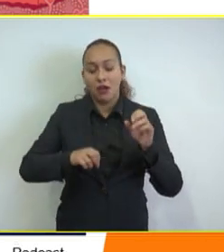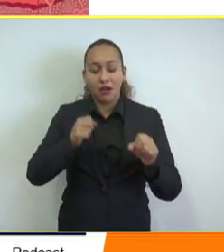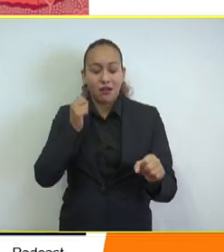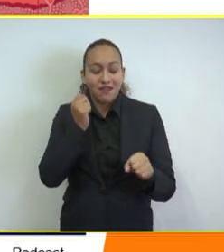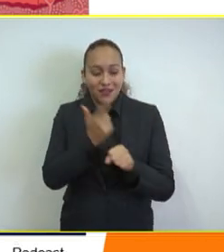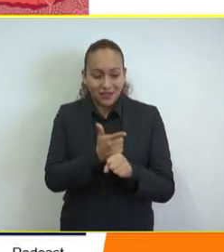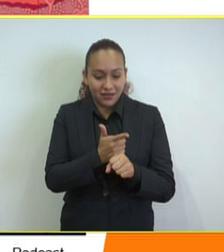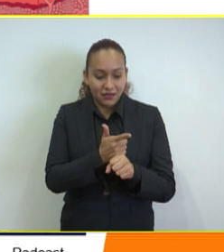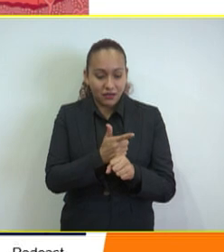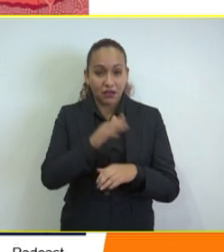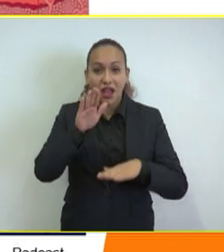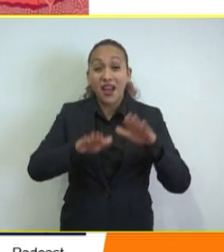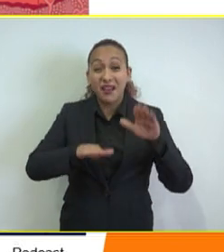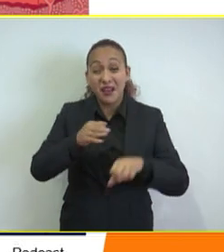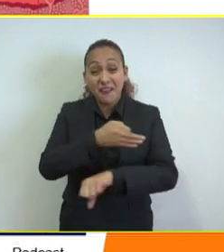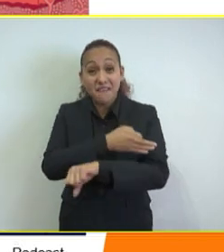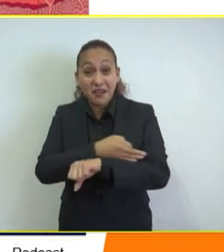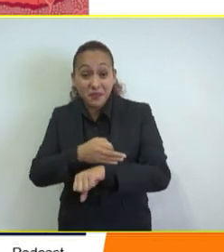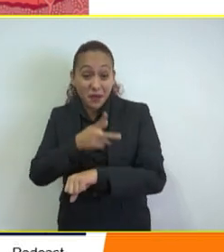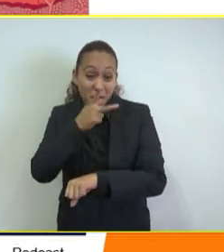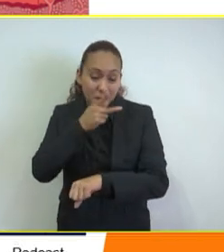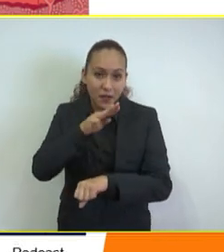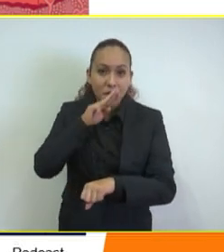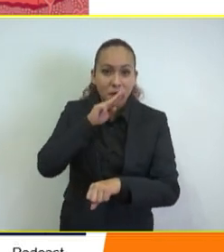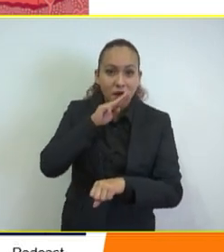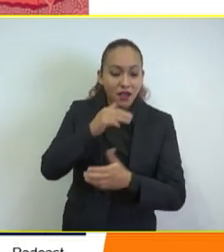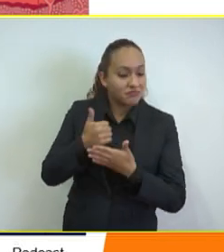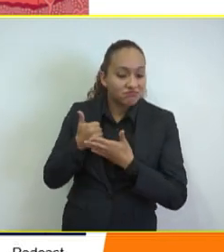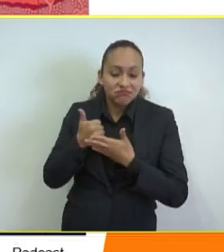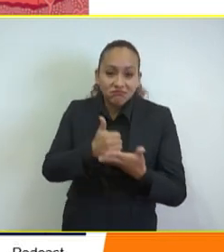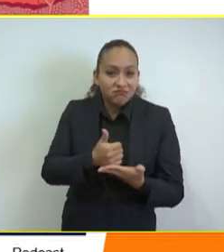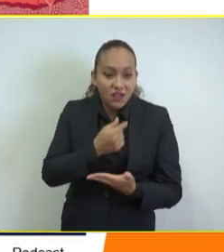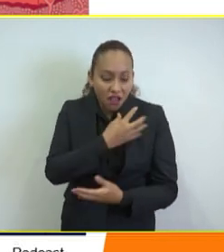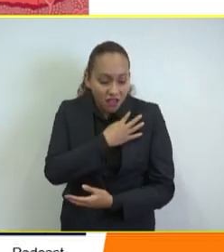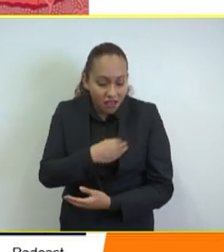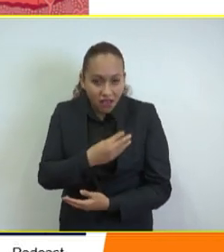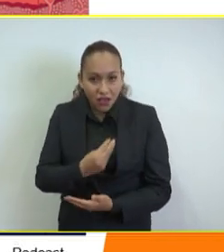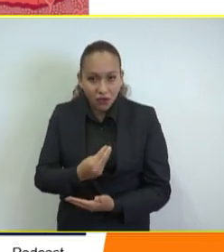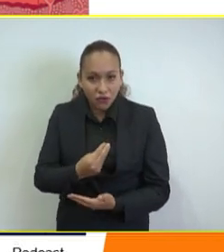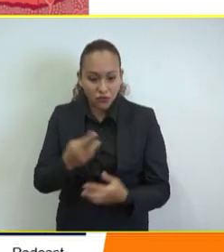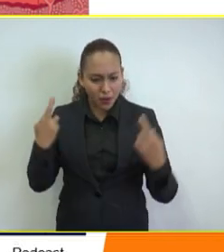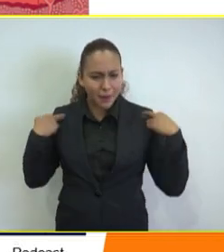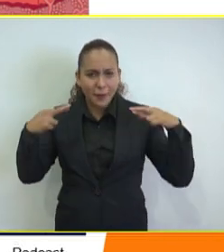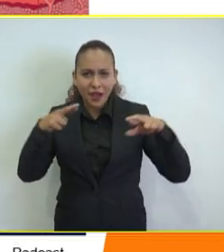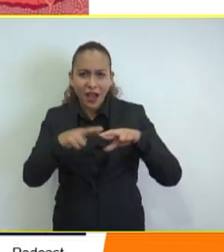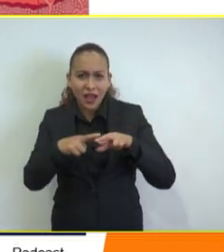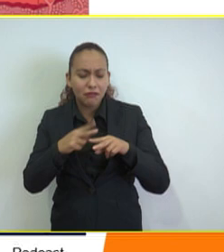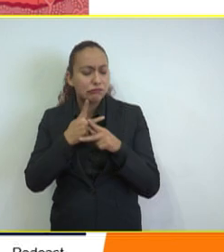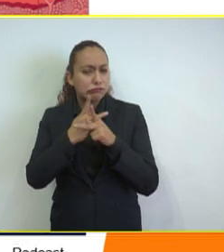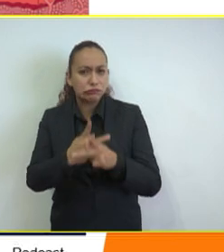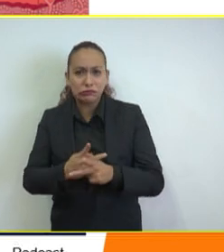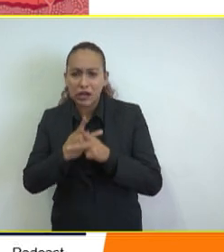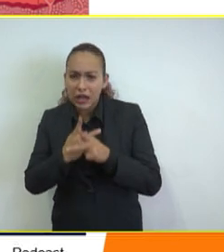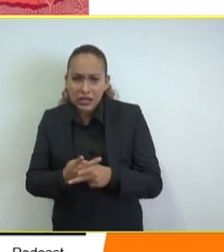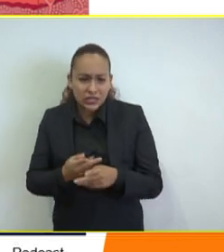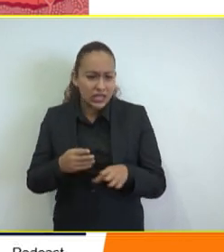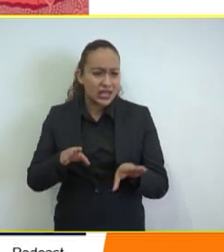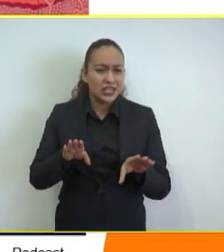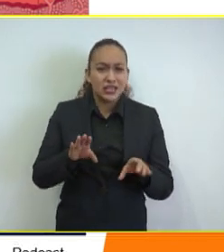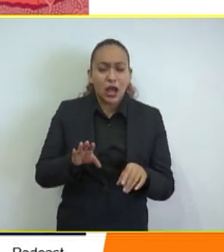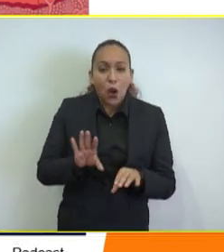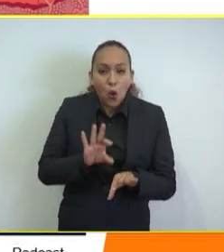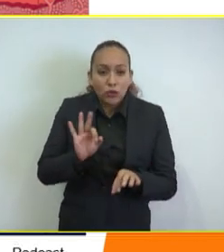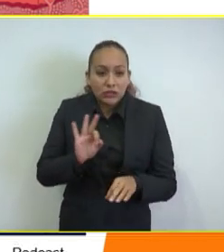padres no se involucran lo suficiente en el aprendizaje de sus hijos, los profesores no tienen la suficiente capacitación